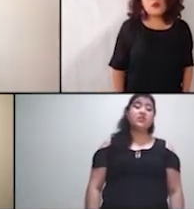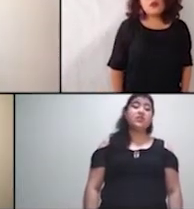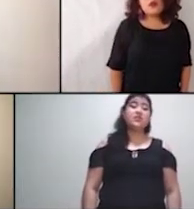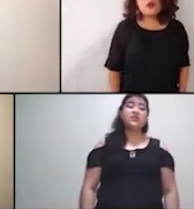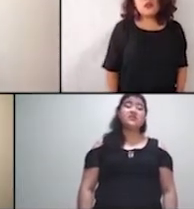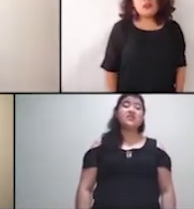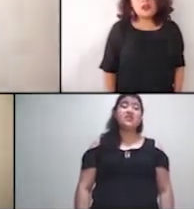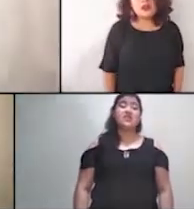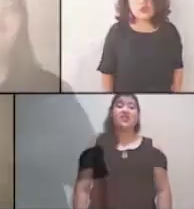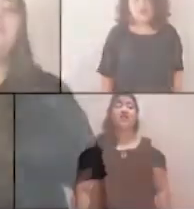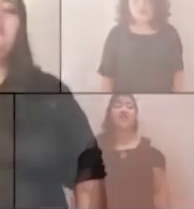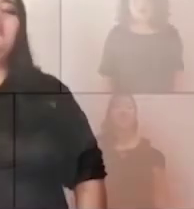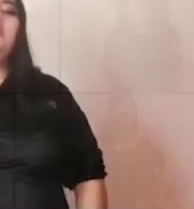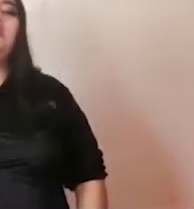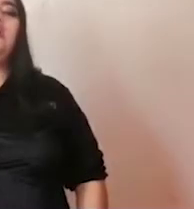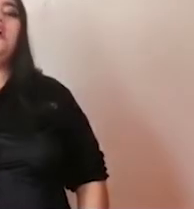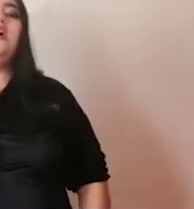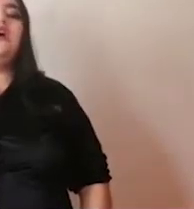sí